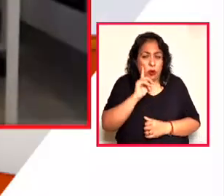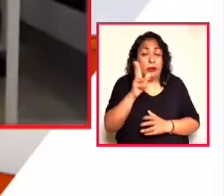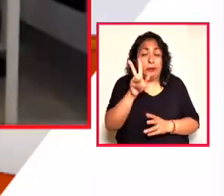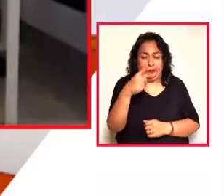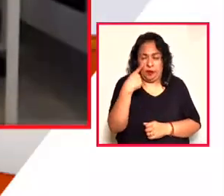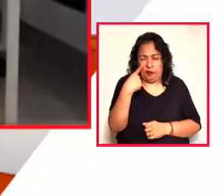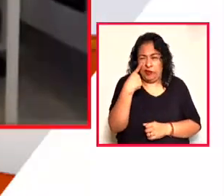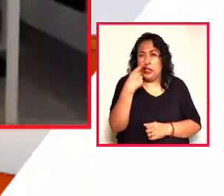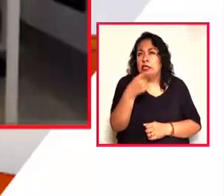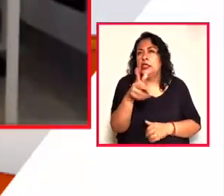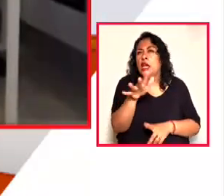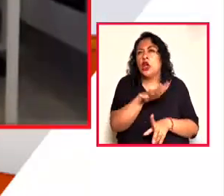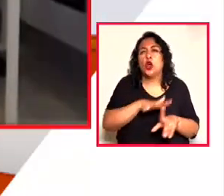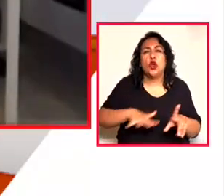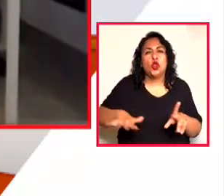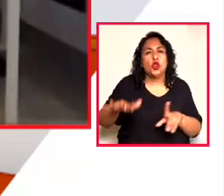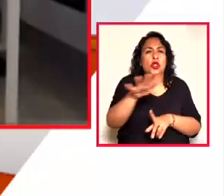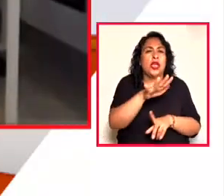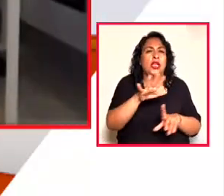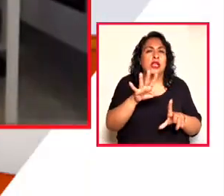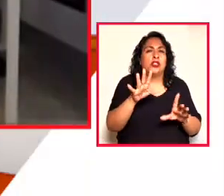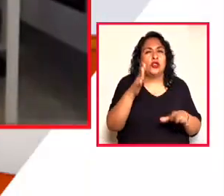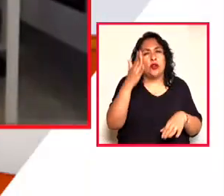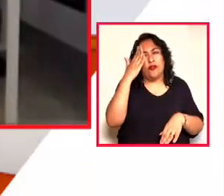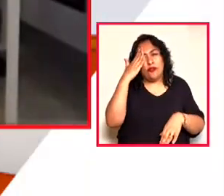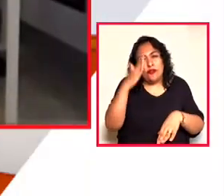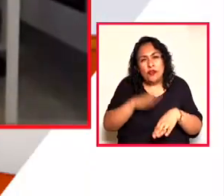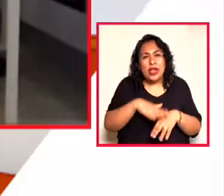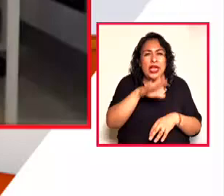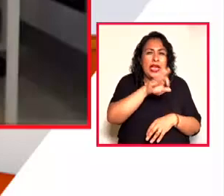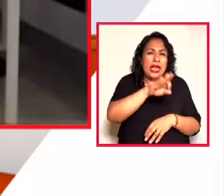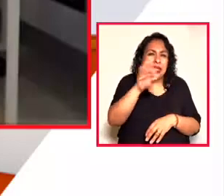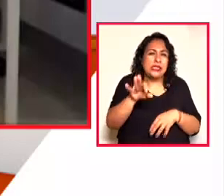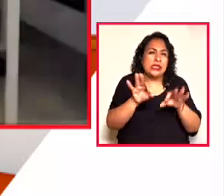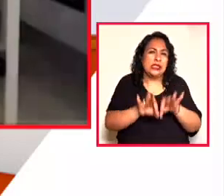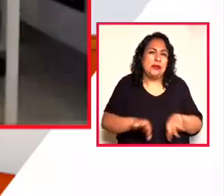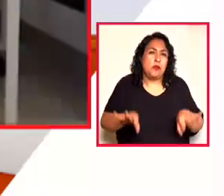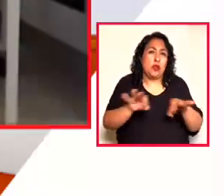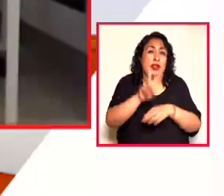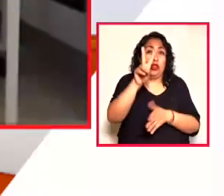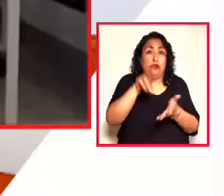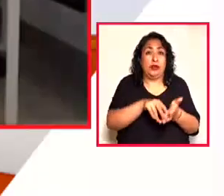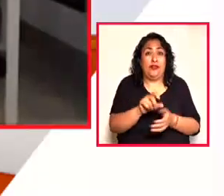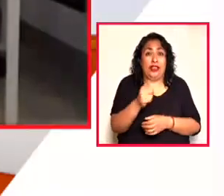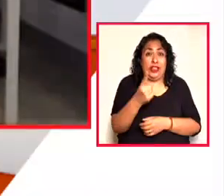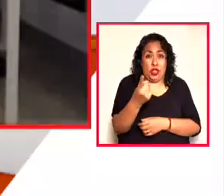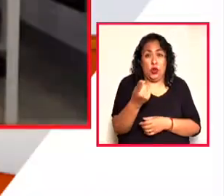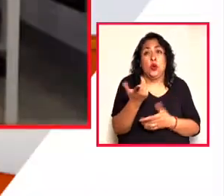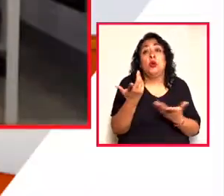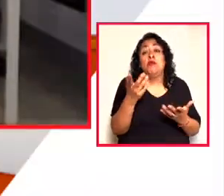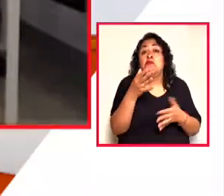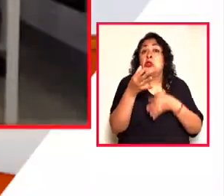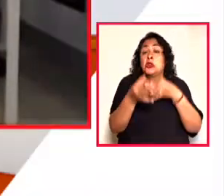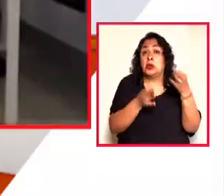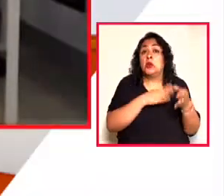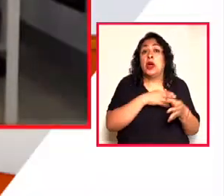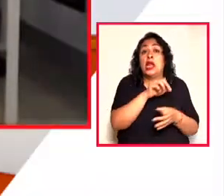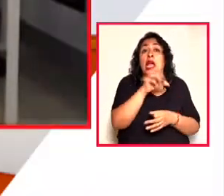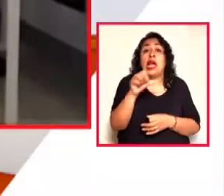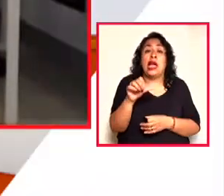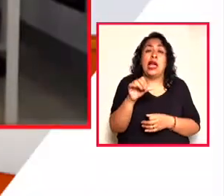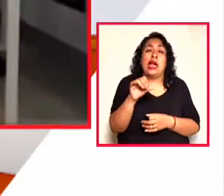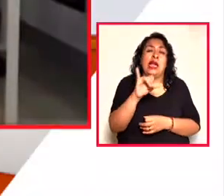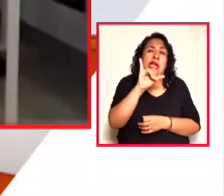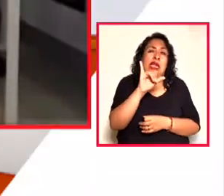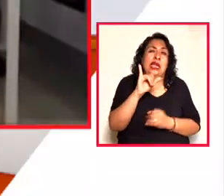el contexto de las conmemoraciones históricas del 2021, hay buenas noticias para el Instituto Nacional de Antropología e